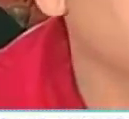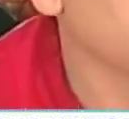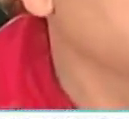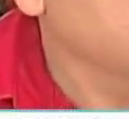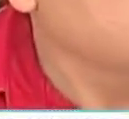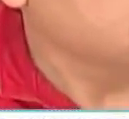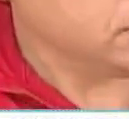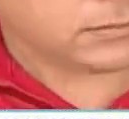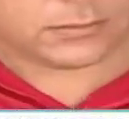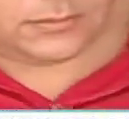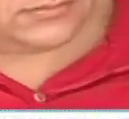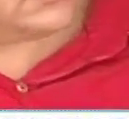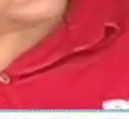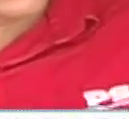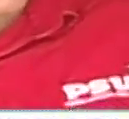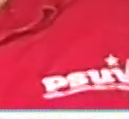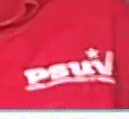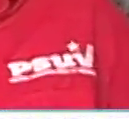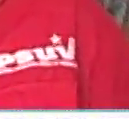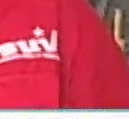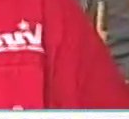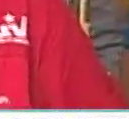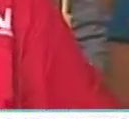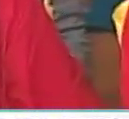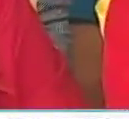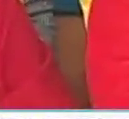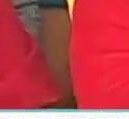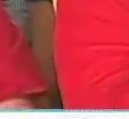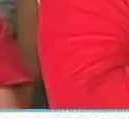El comandante Chávez entregó su vida